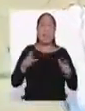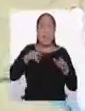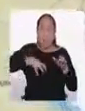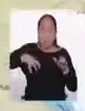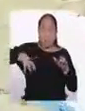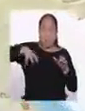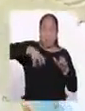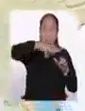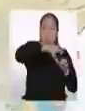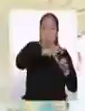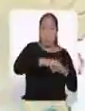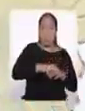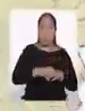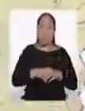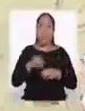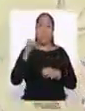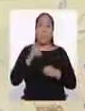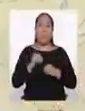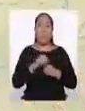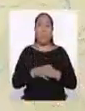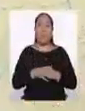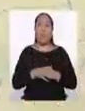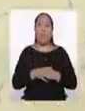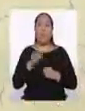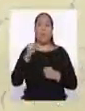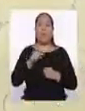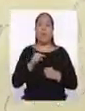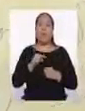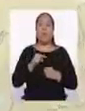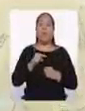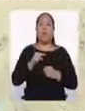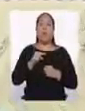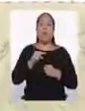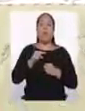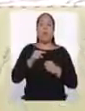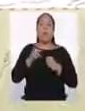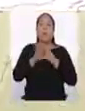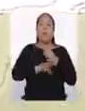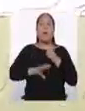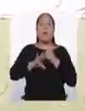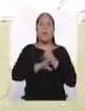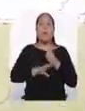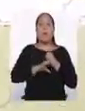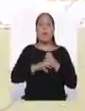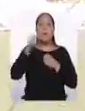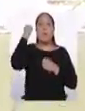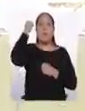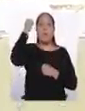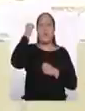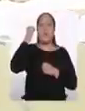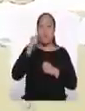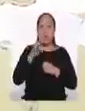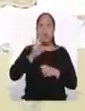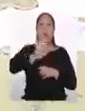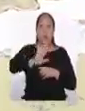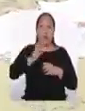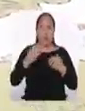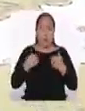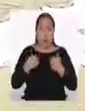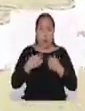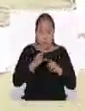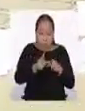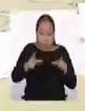otras áreas bajo el principio del uti possidetis, es decir, el derecho sobre las posesiones que en